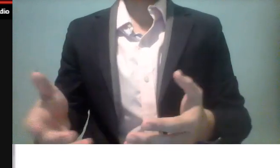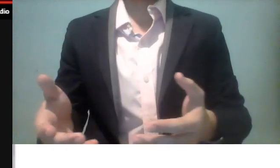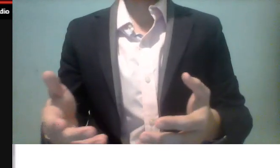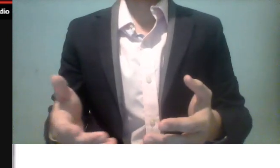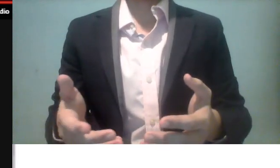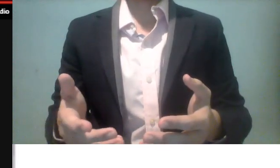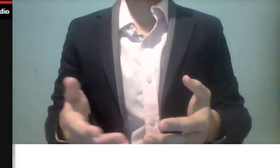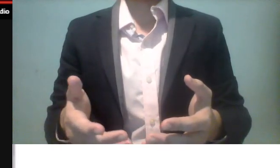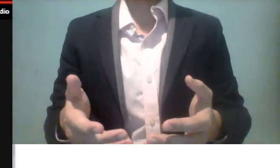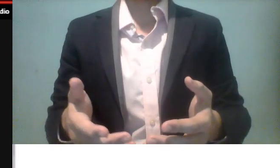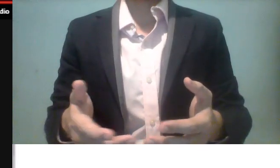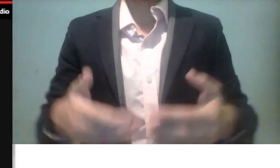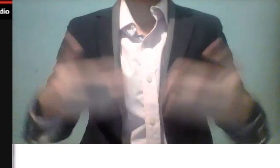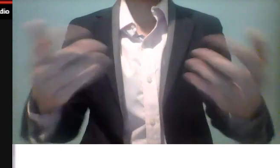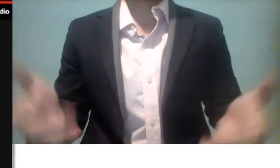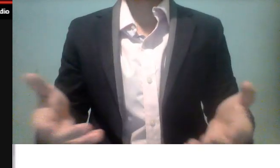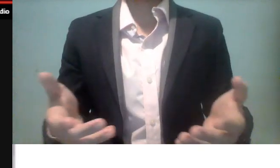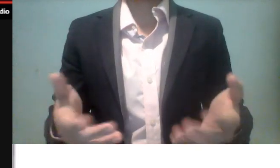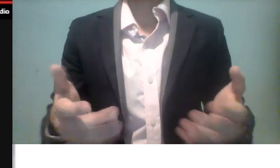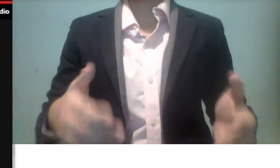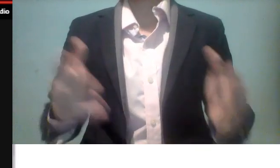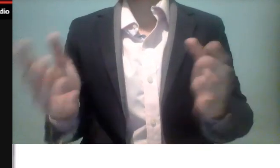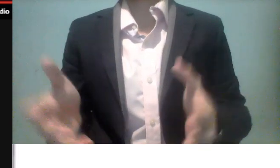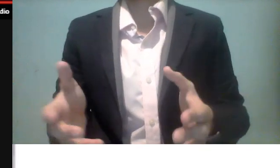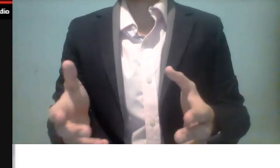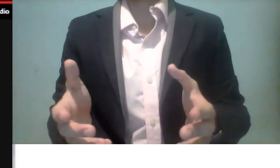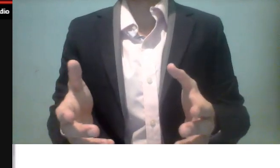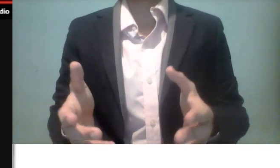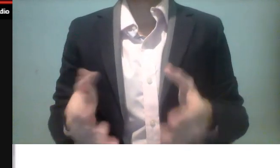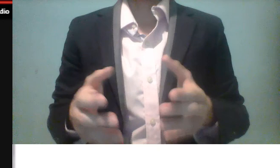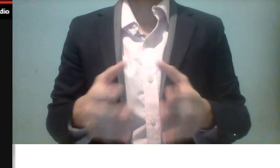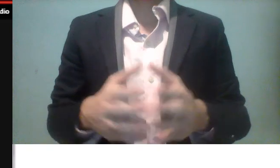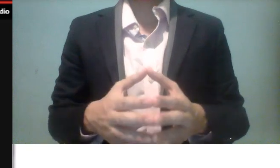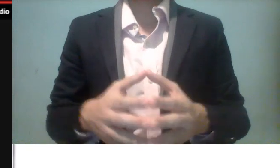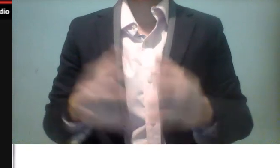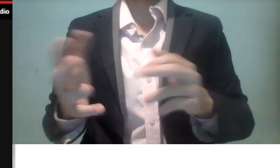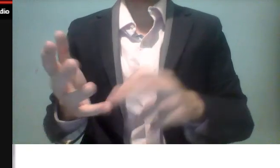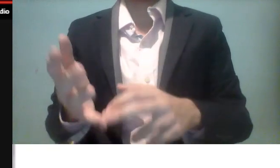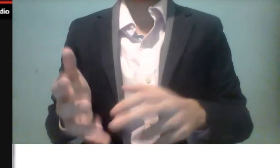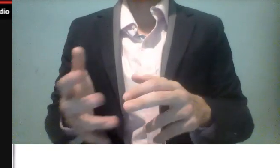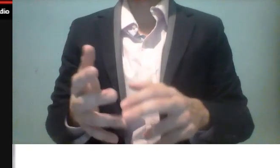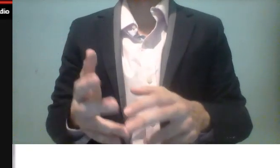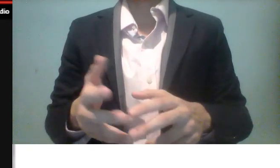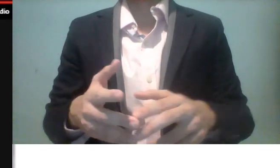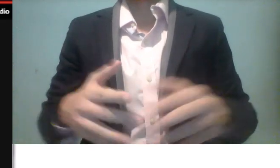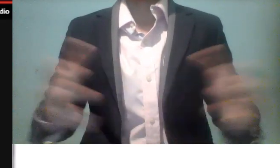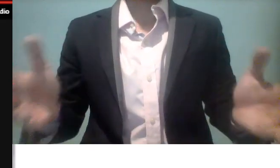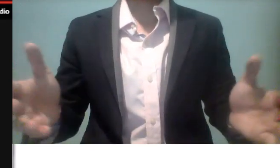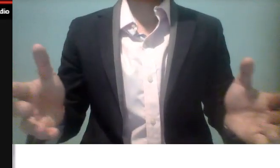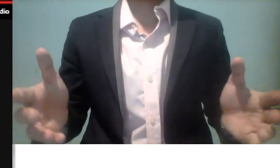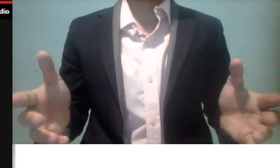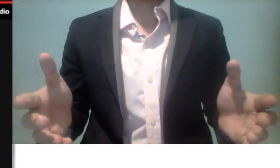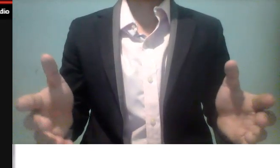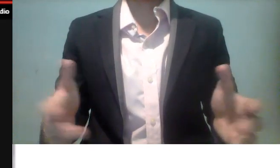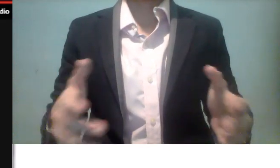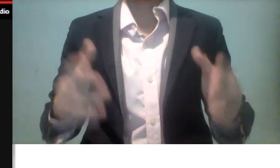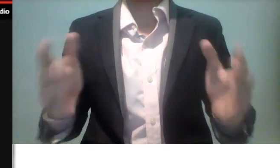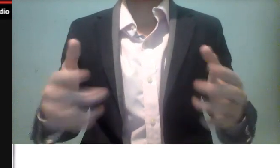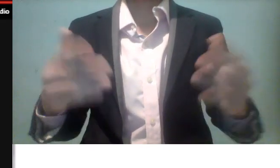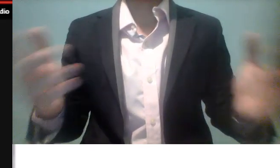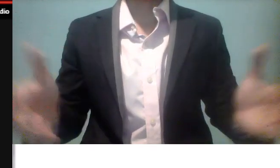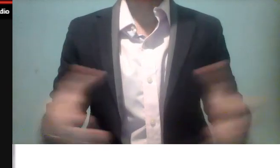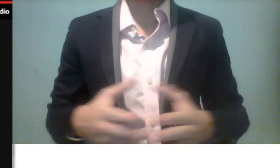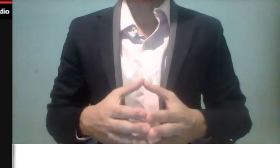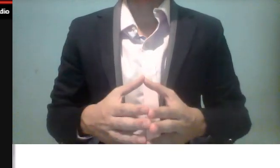pero a costa de utilizar el dinero de la población que debió haber sido utilizado a lo mejor para el tema de seguridad, salud pero que siempre dejaron de lado